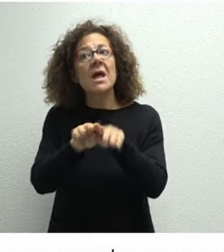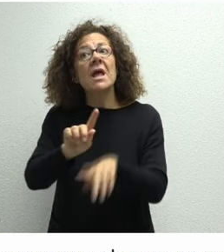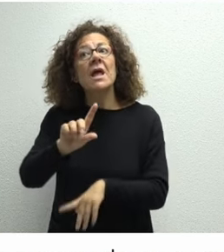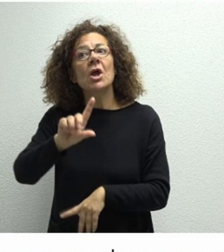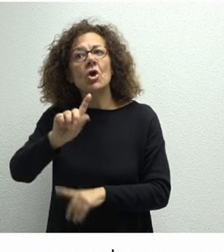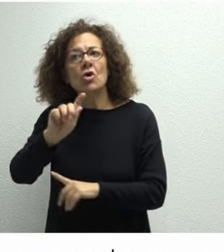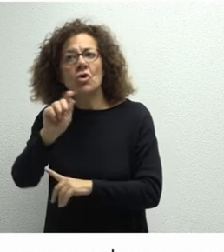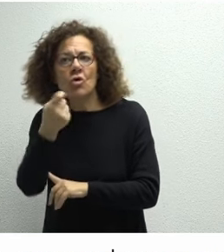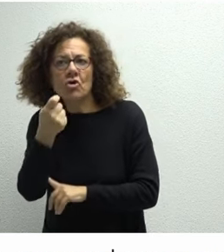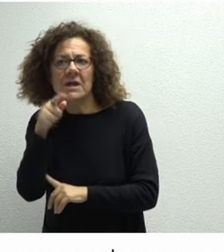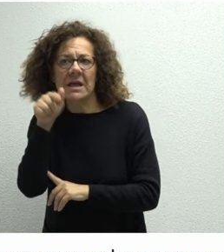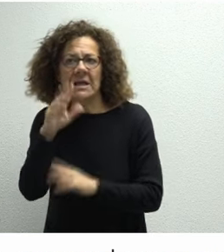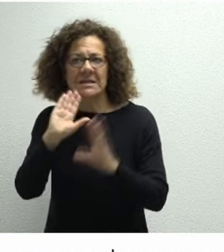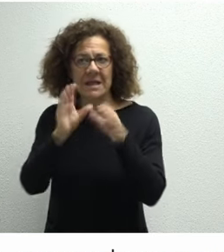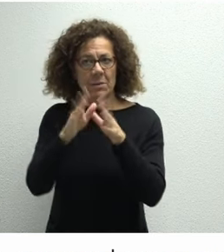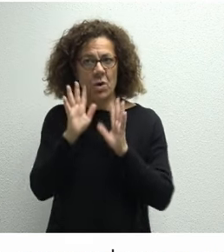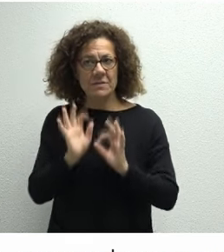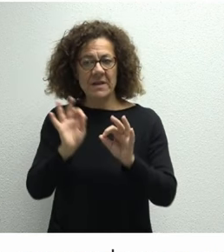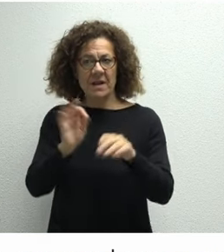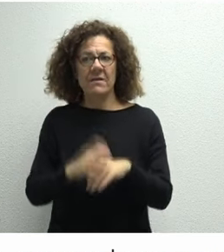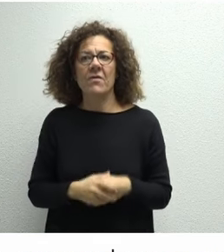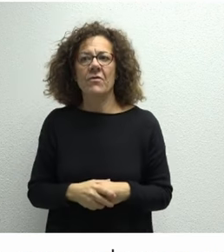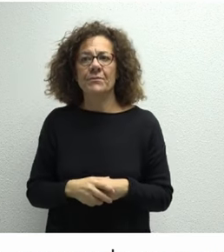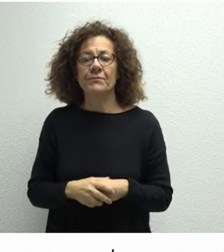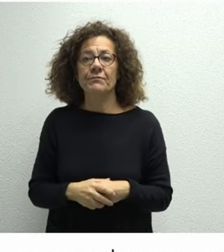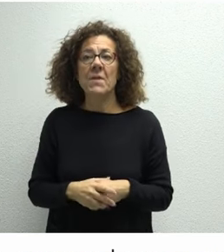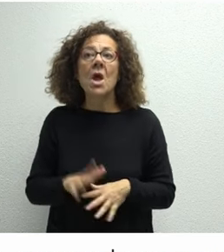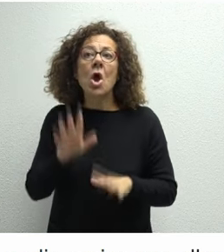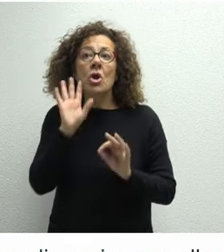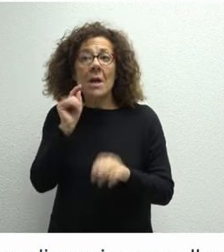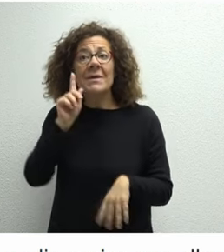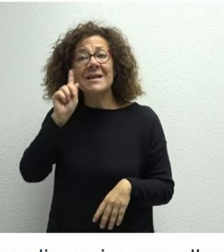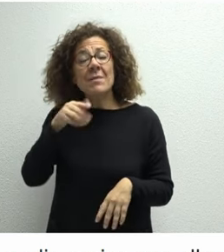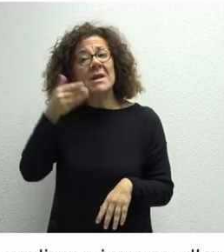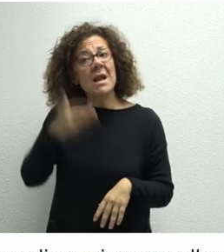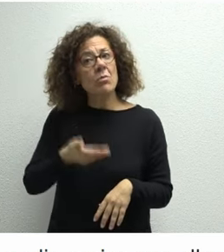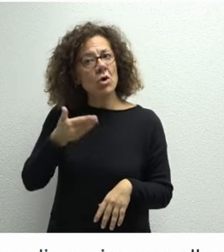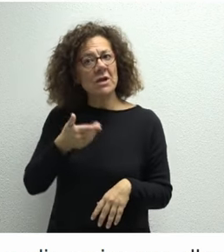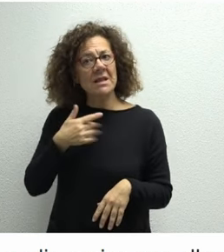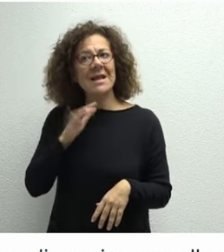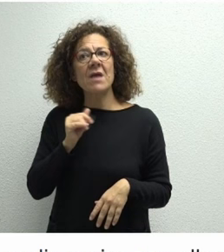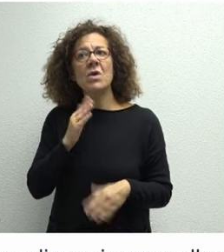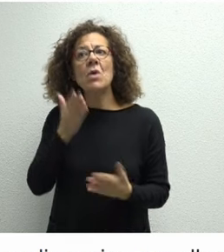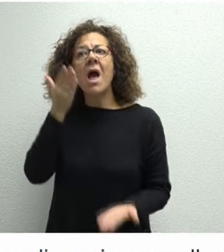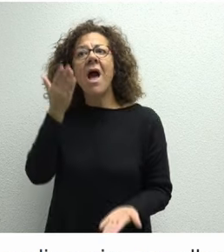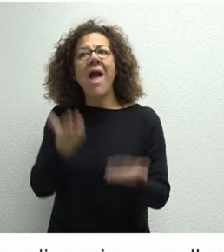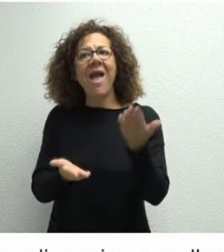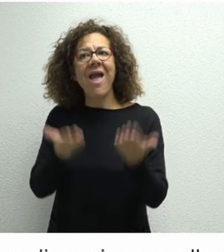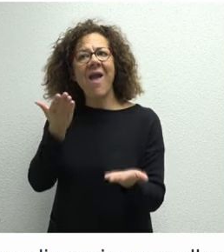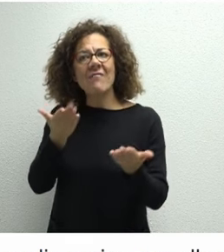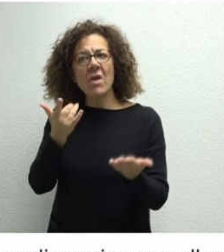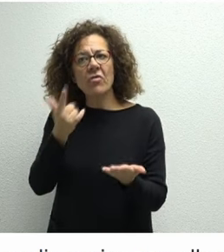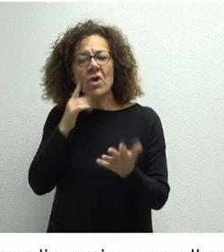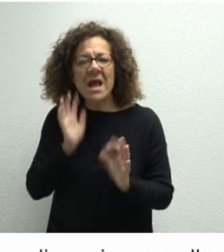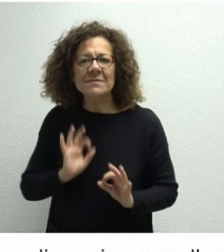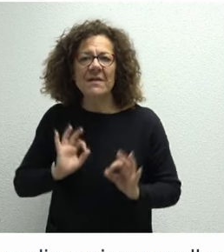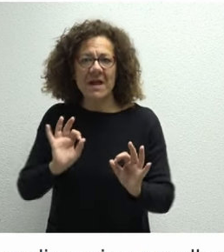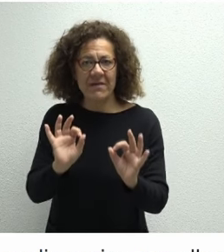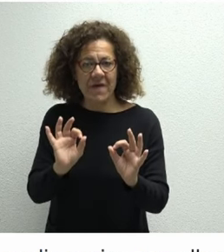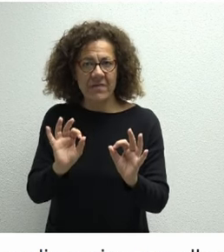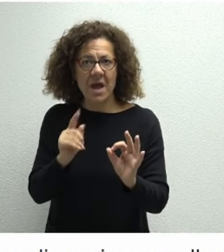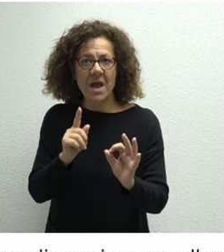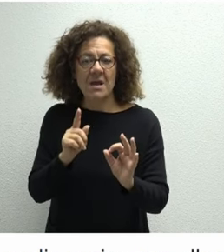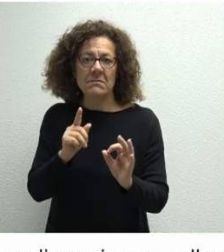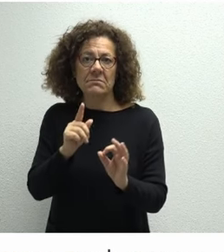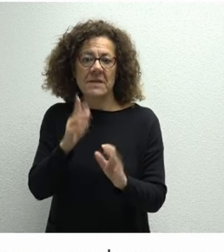equipo especializado por supuesto nos parece muy importante consolidar una evaluación especializada en discapacidad